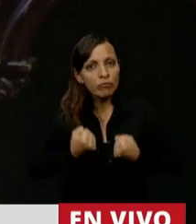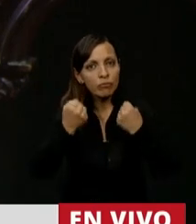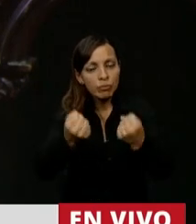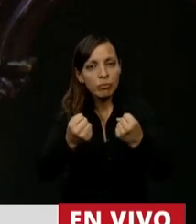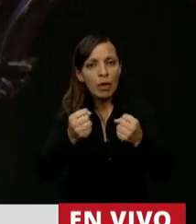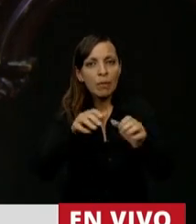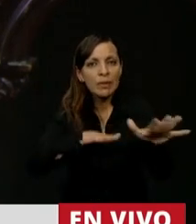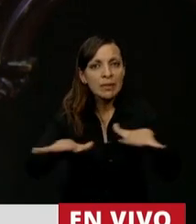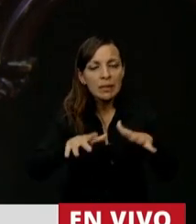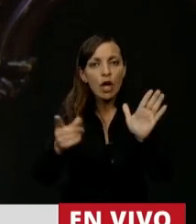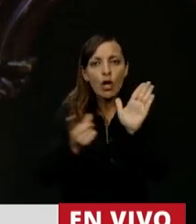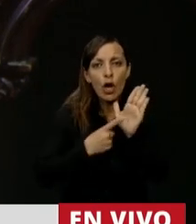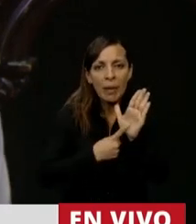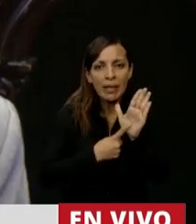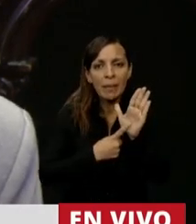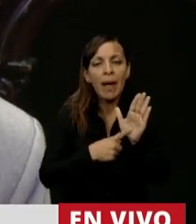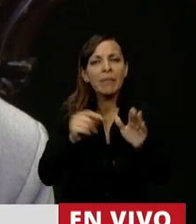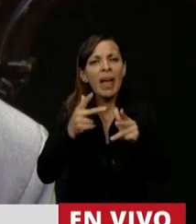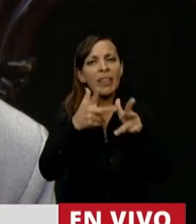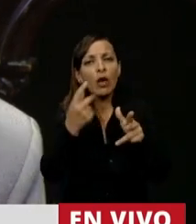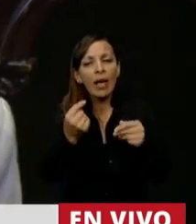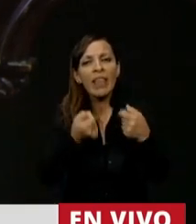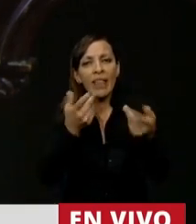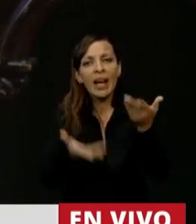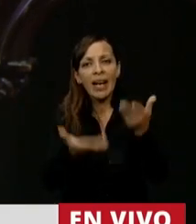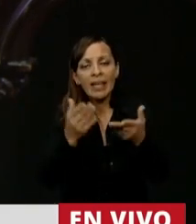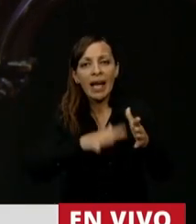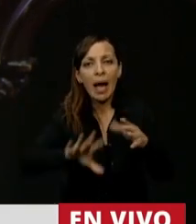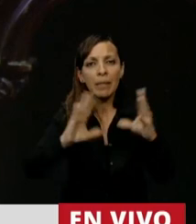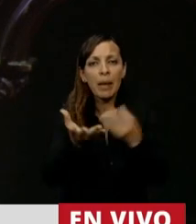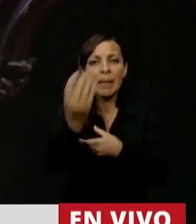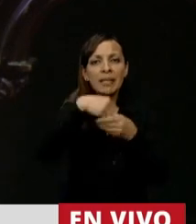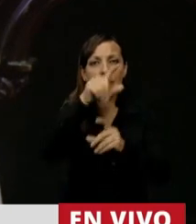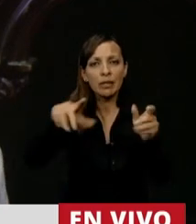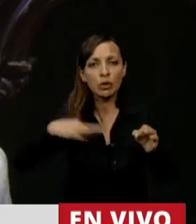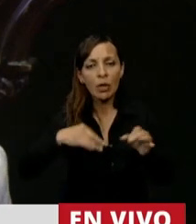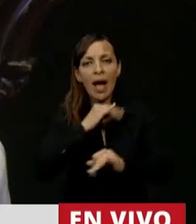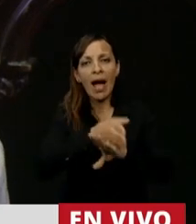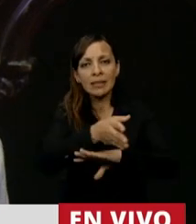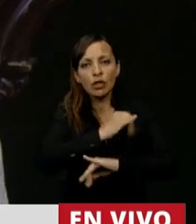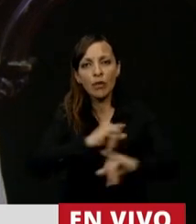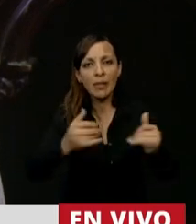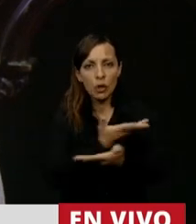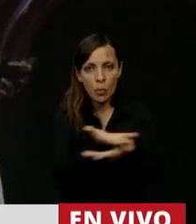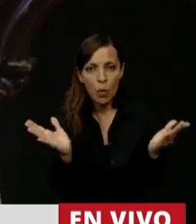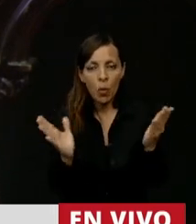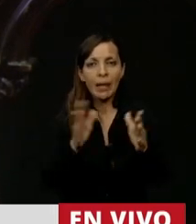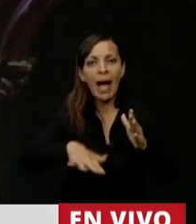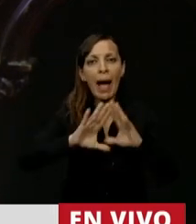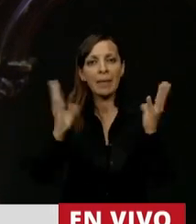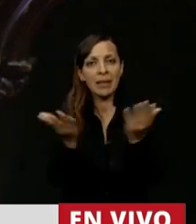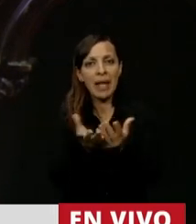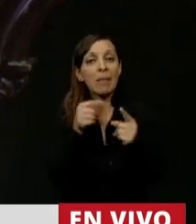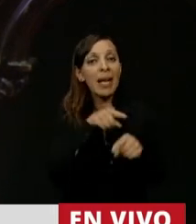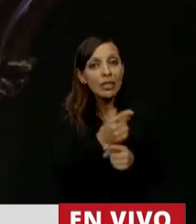marco normativo. Decía Escazú, garantizar justicia ambiental, participación ciudadana, acceso a la información pública ambiental. Para